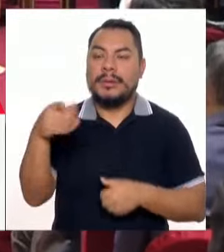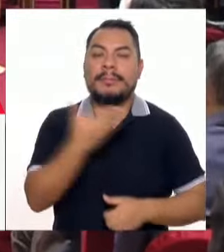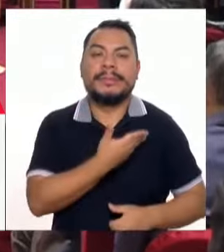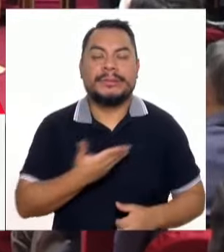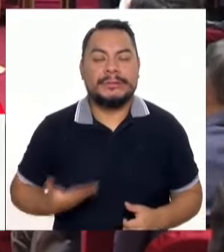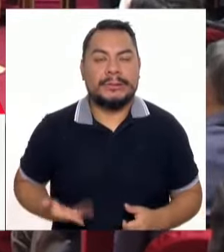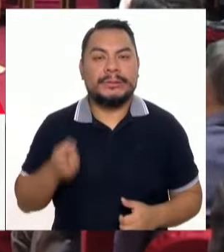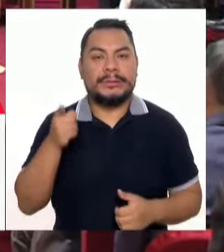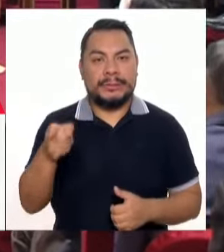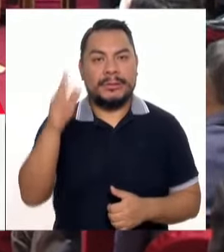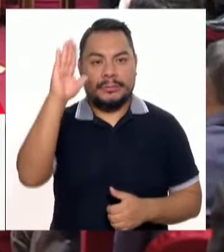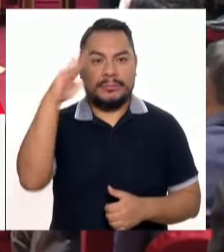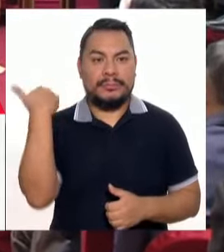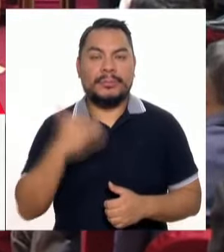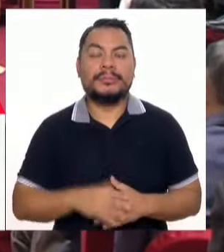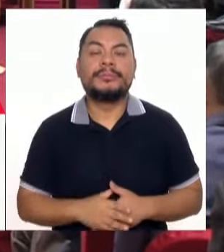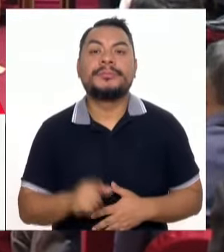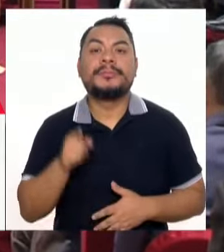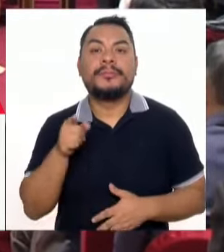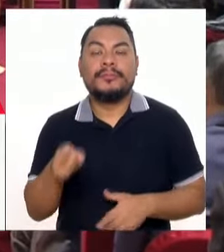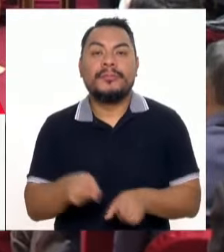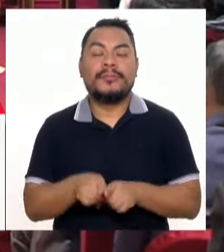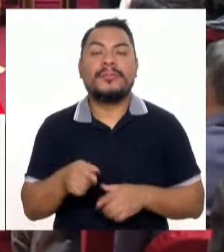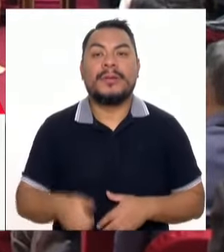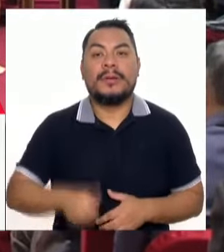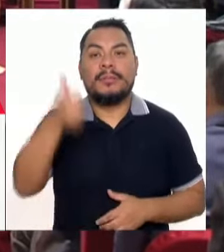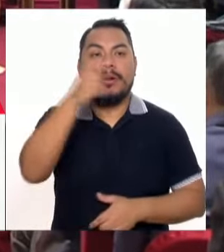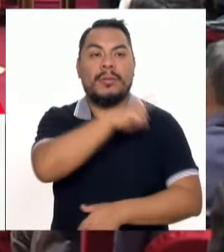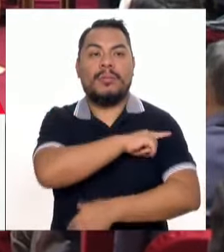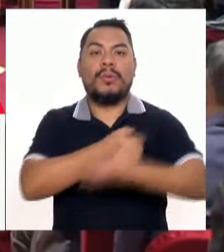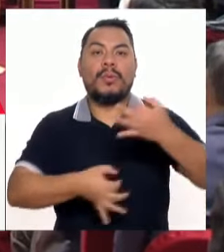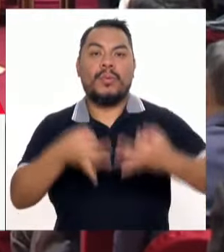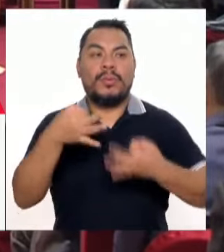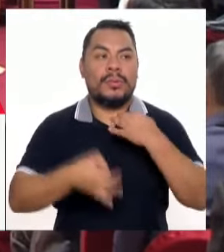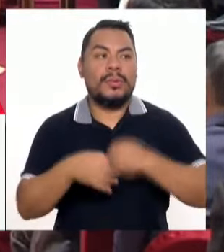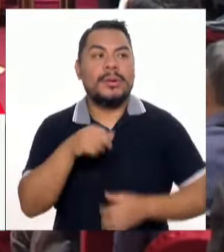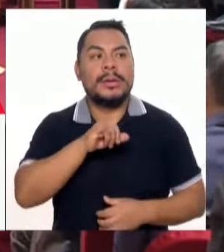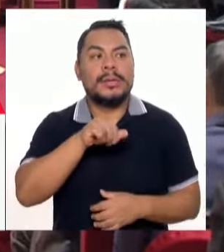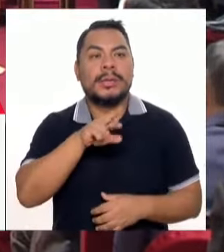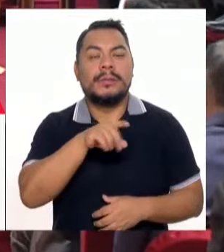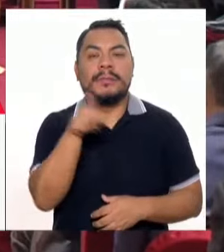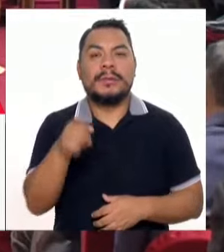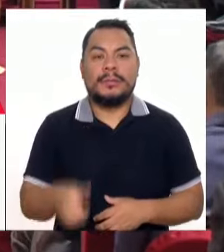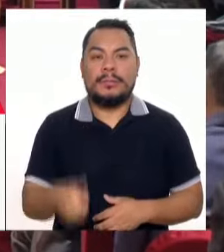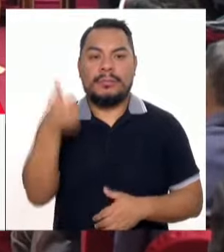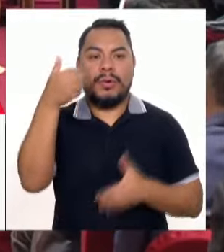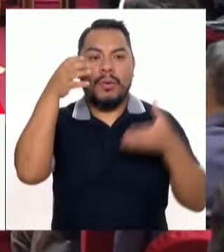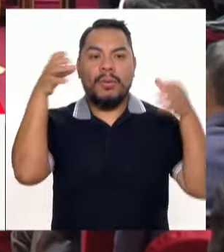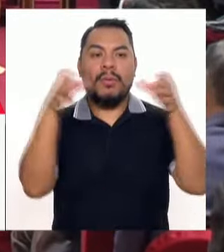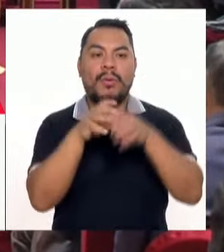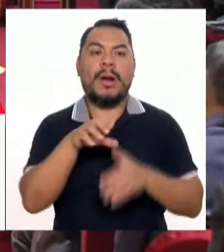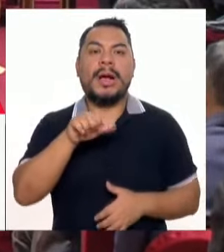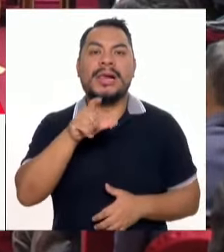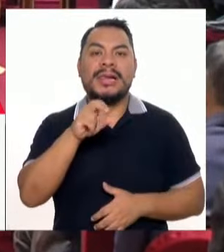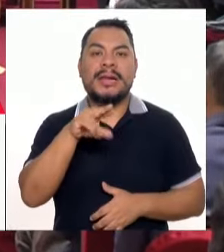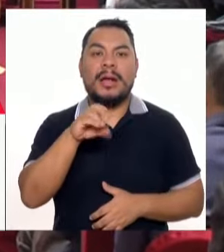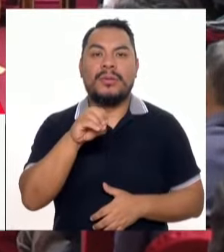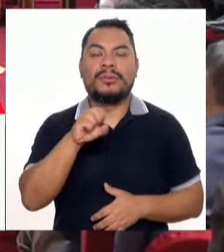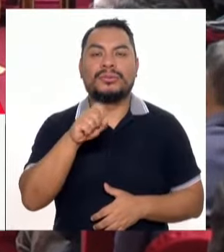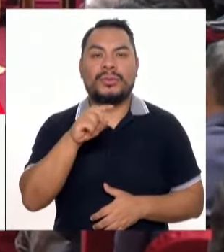Dina Boluarte, el Presidente del Poder Judicial, Javier Arévalo, el Presidente del Congreso, Alejandro